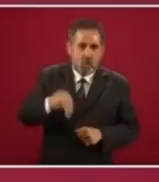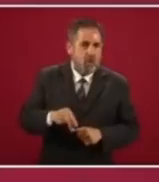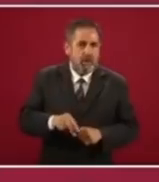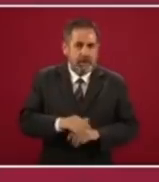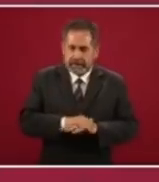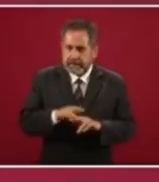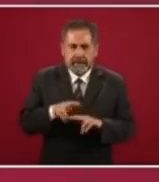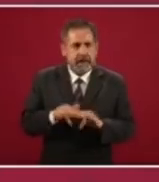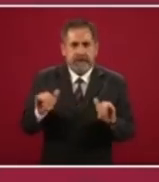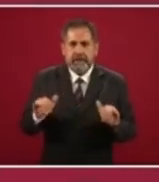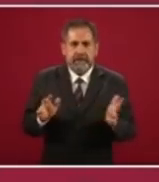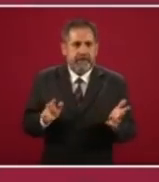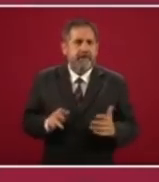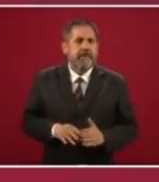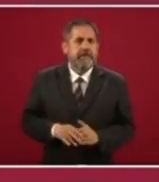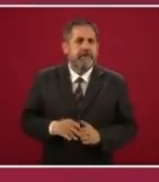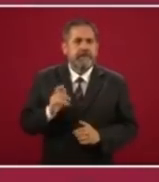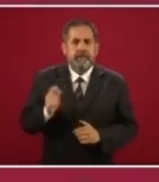Y